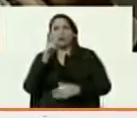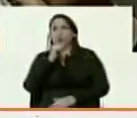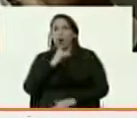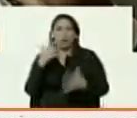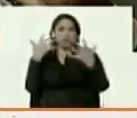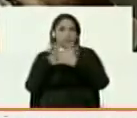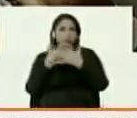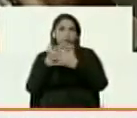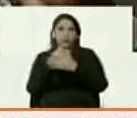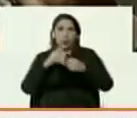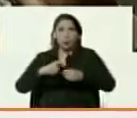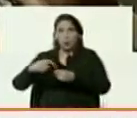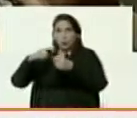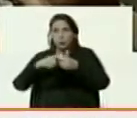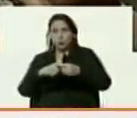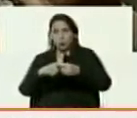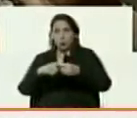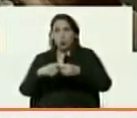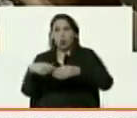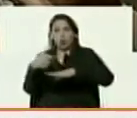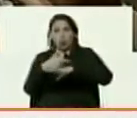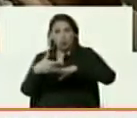la incorporación de ellos